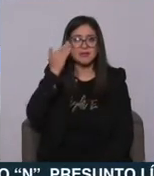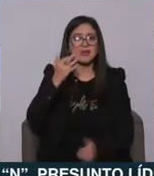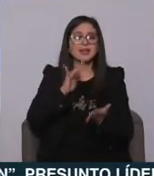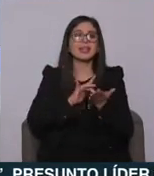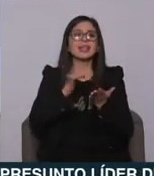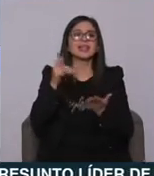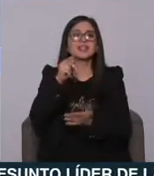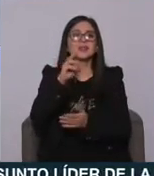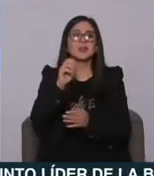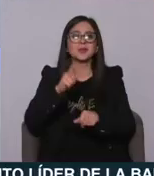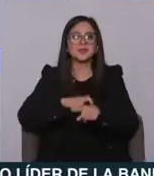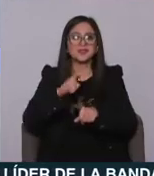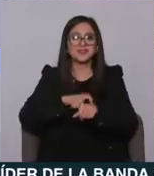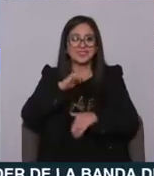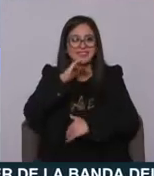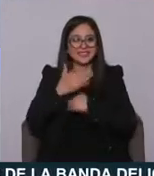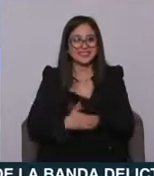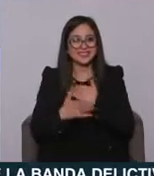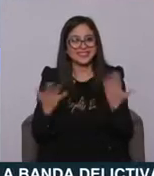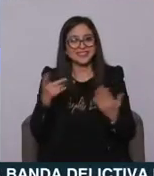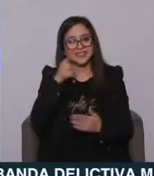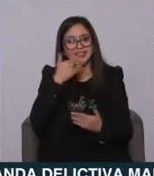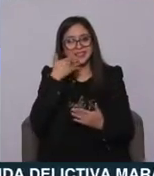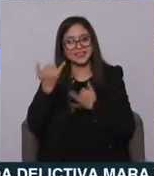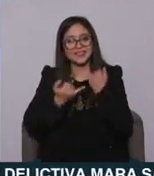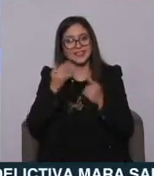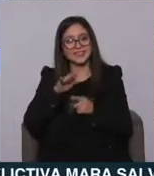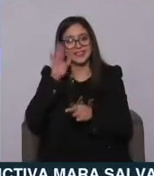gracias a Toño, se nos va el tiempo, Toño sigue disfrutando el